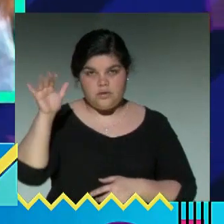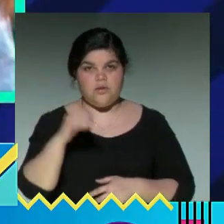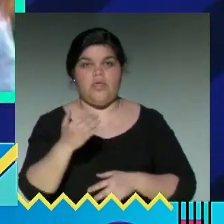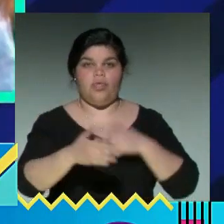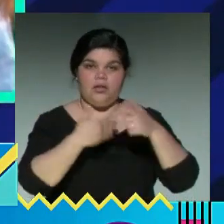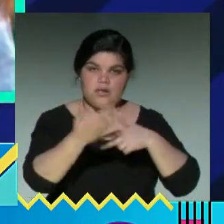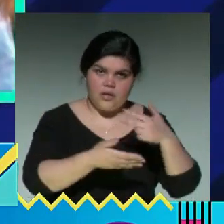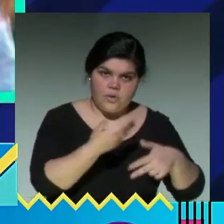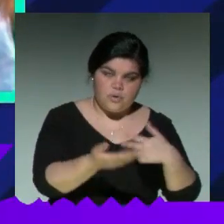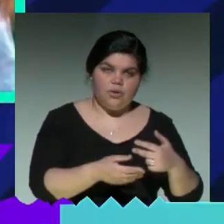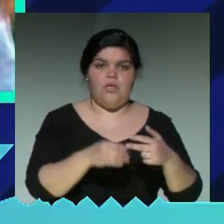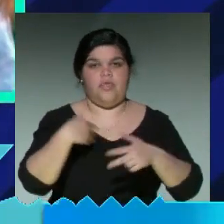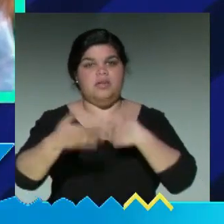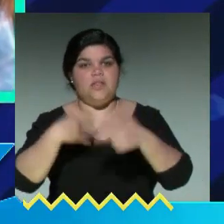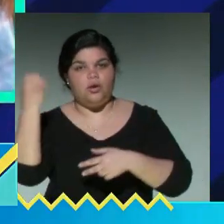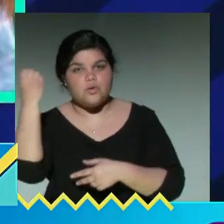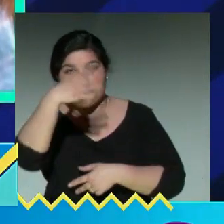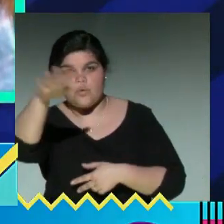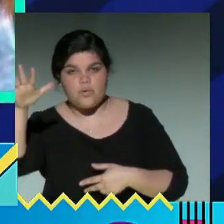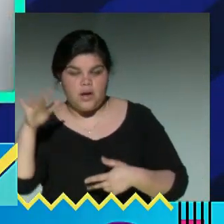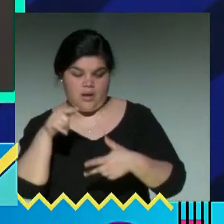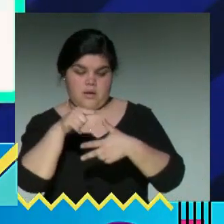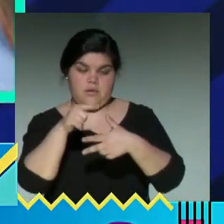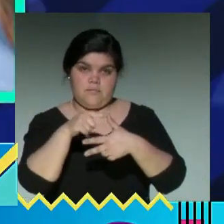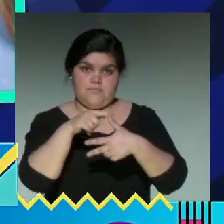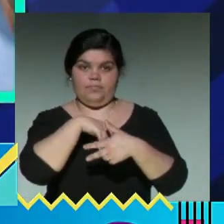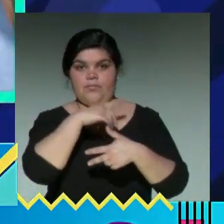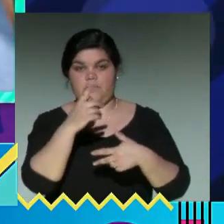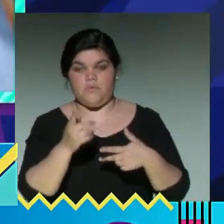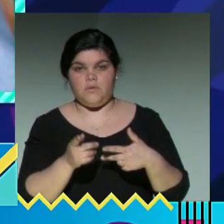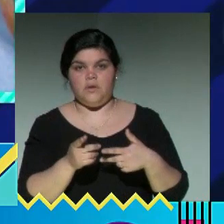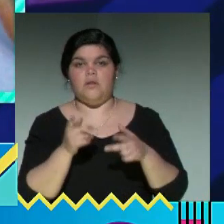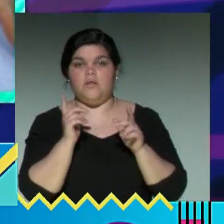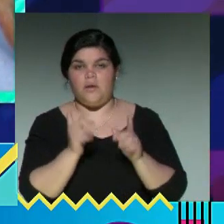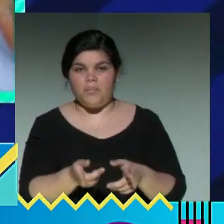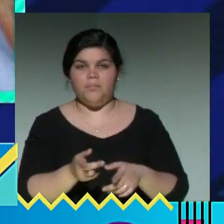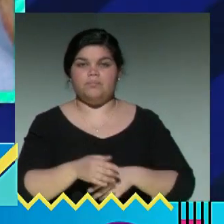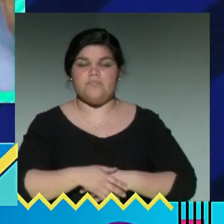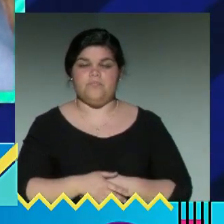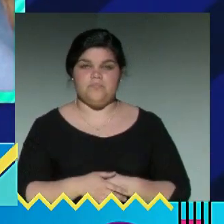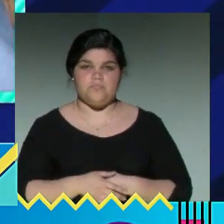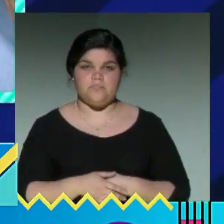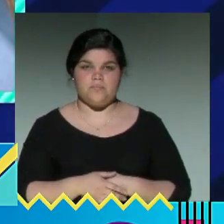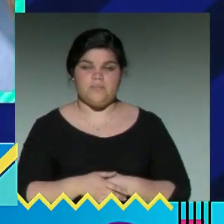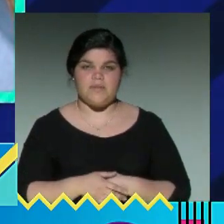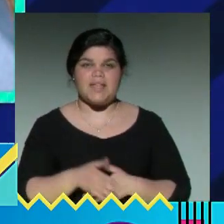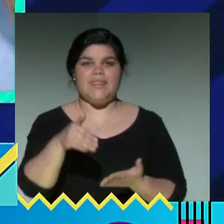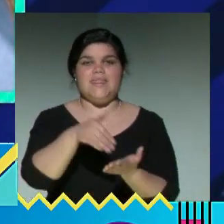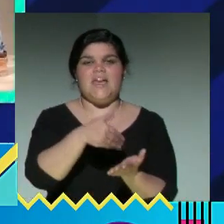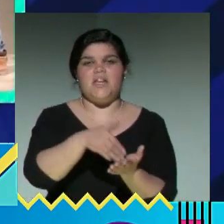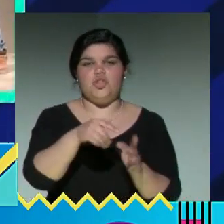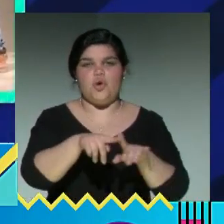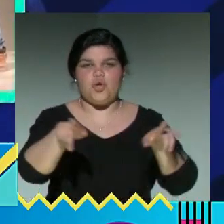y desarrollo rural, los grandes modelos, y el tema del territorio, cuál